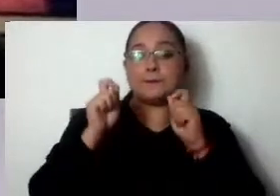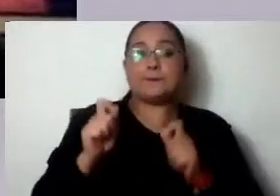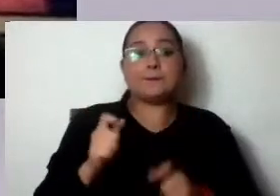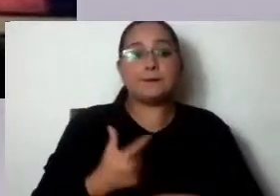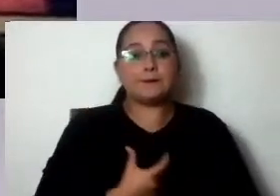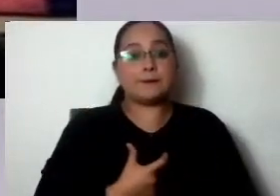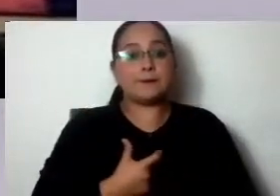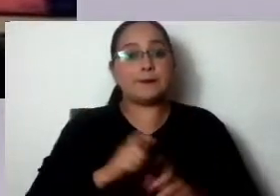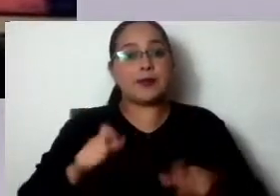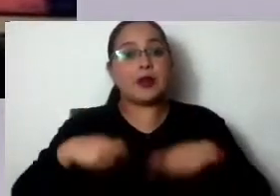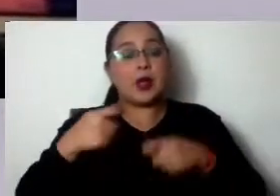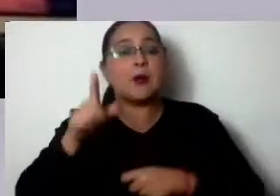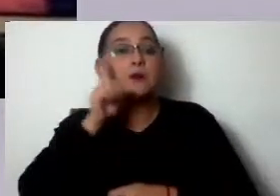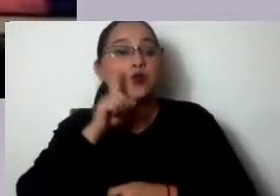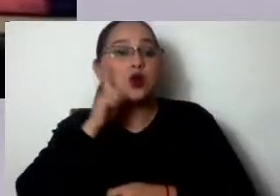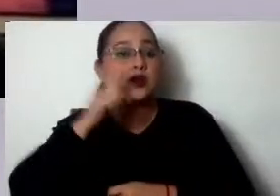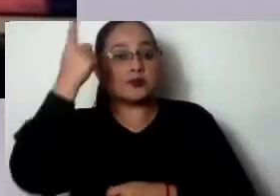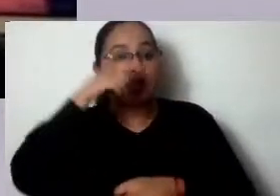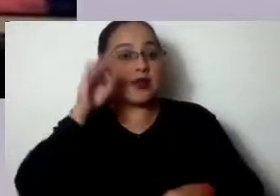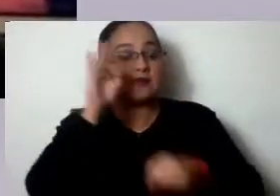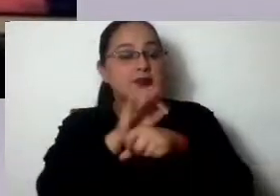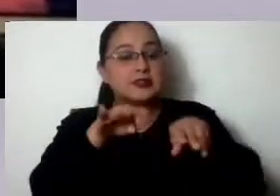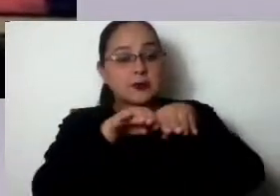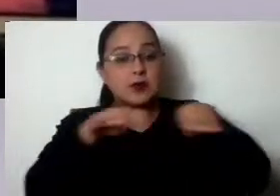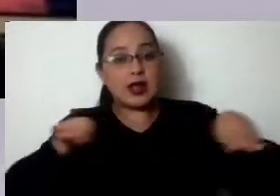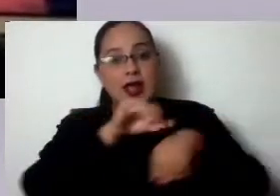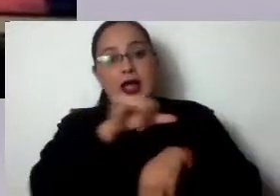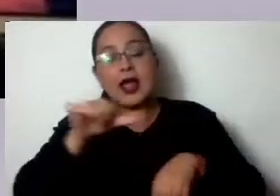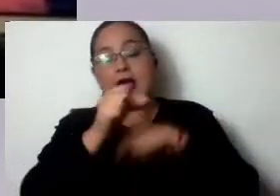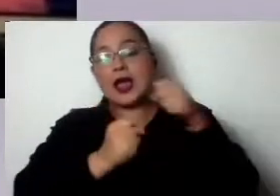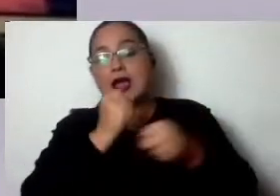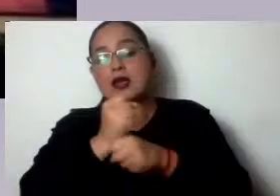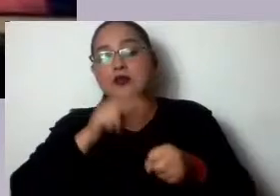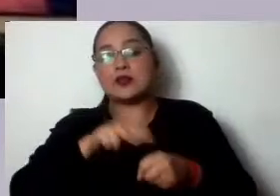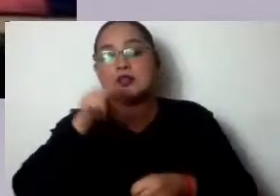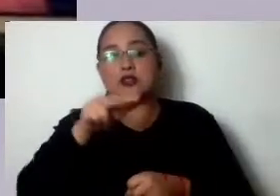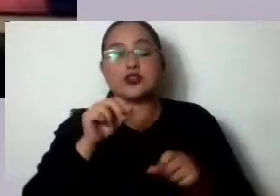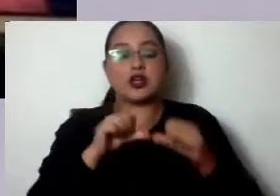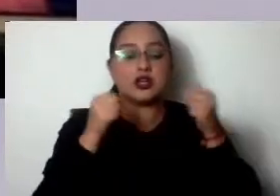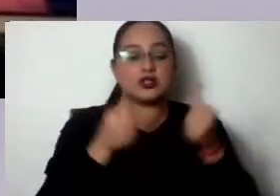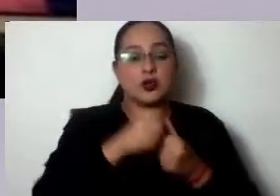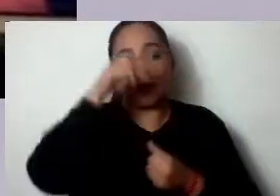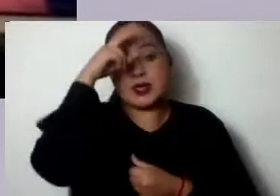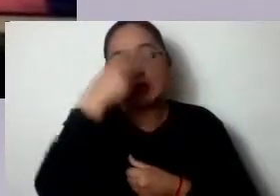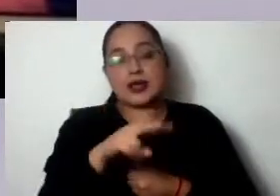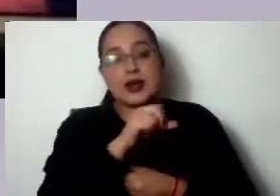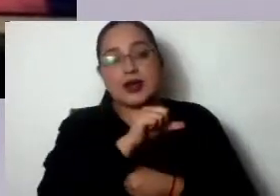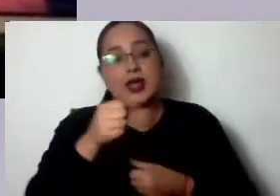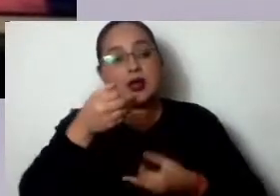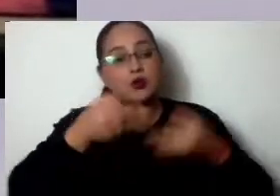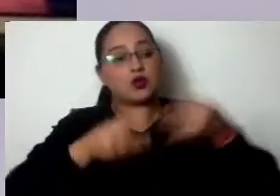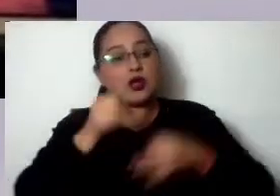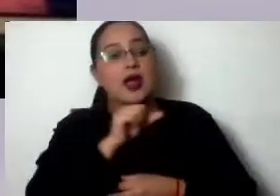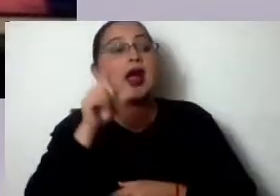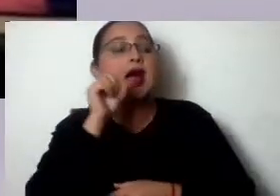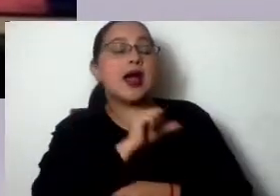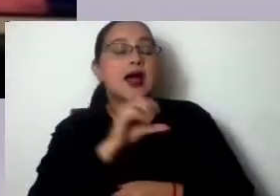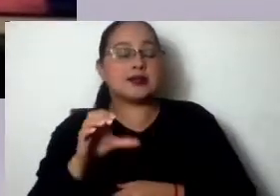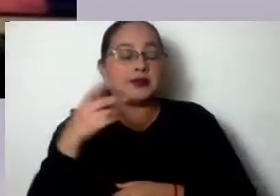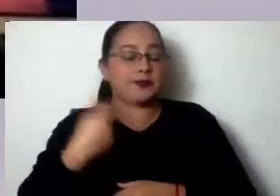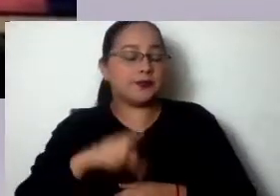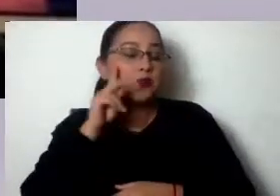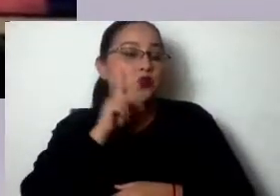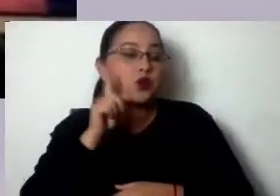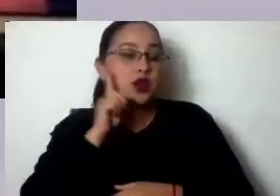mujeres por la igualdad 2010 ciento que otorga la asociación mexicana dispute adoras en el mes de febrero